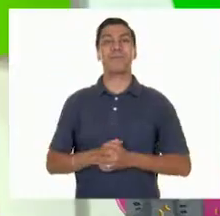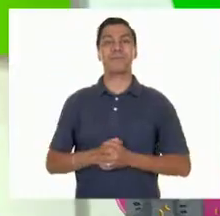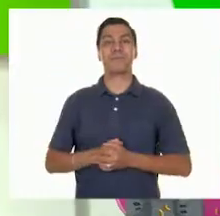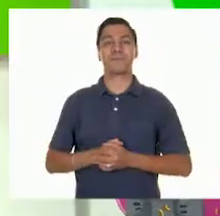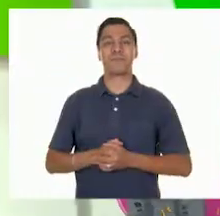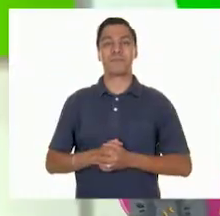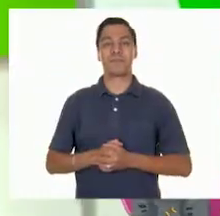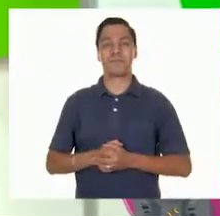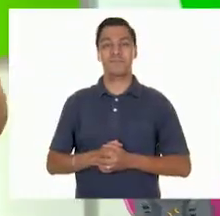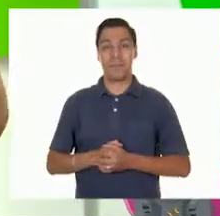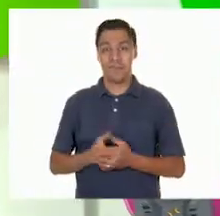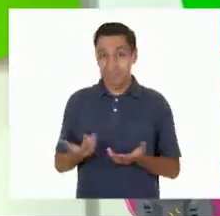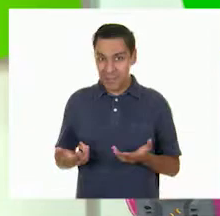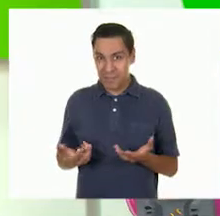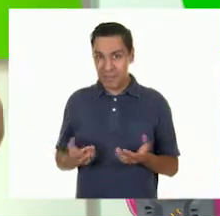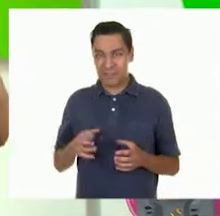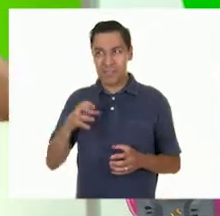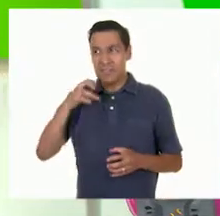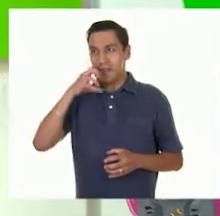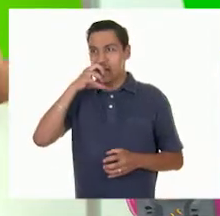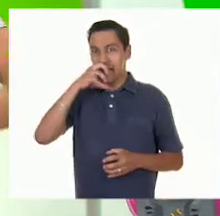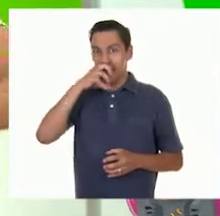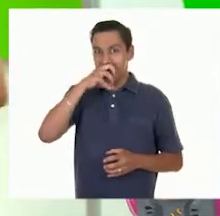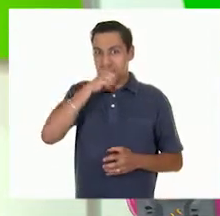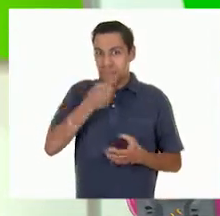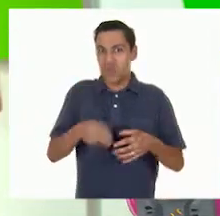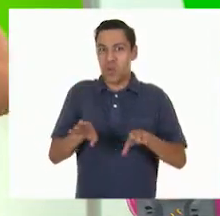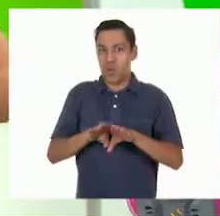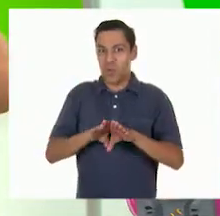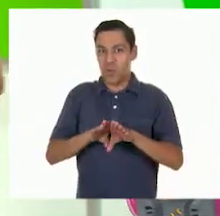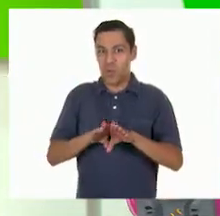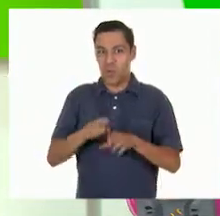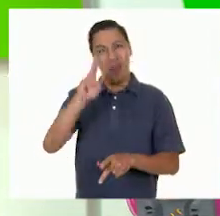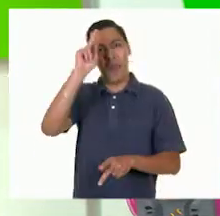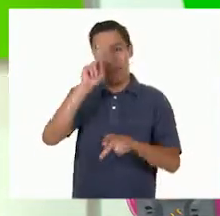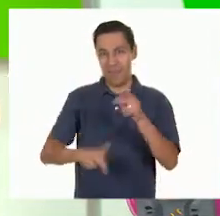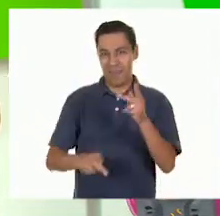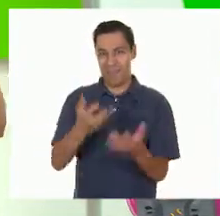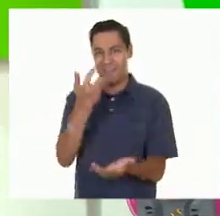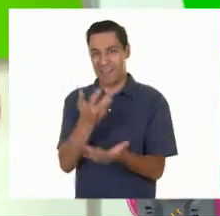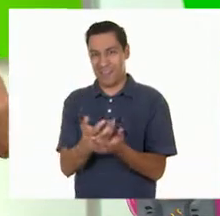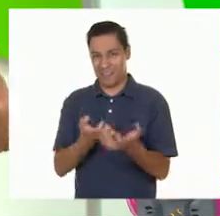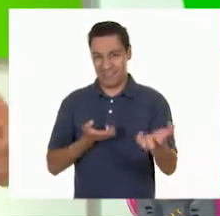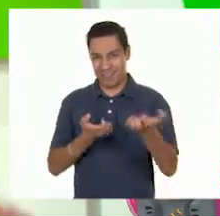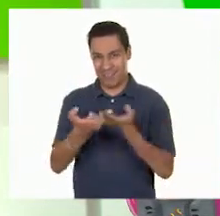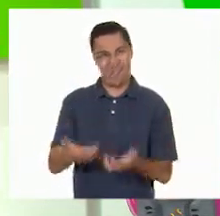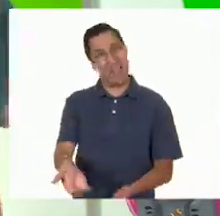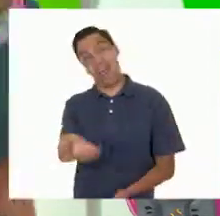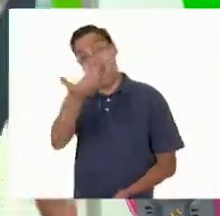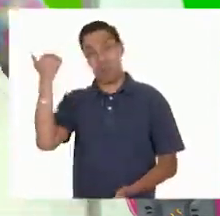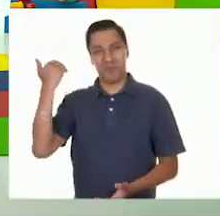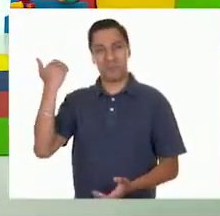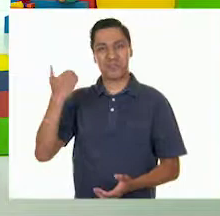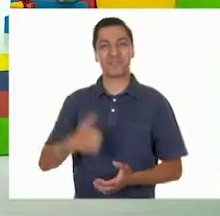y justo para ir calentando motores vamos a hacer la siguiente pausa activa juntas y juntos venga